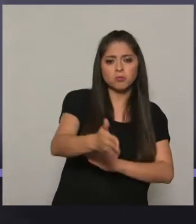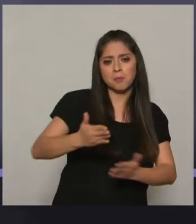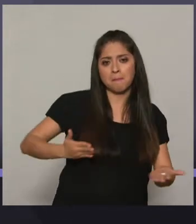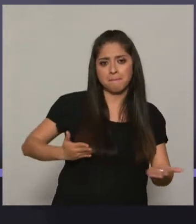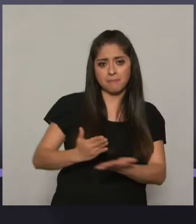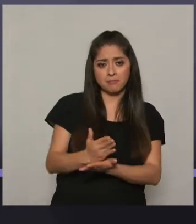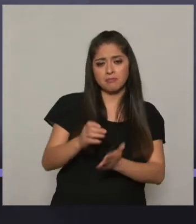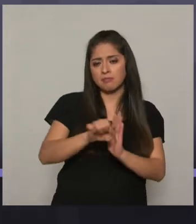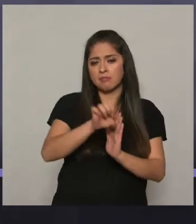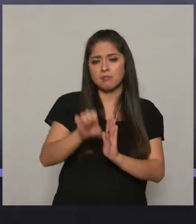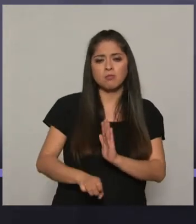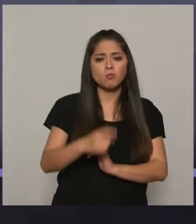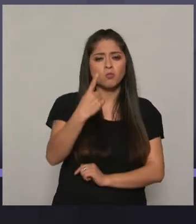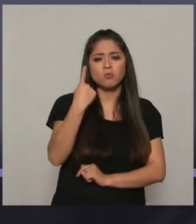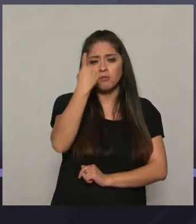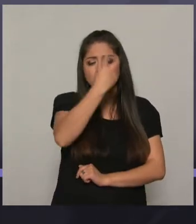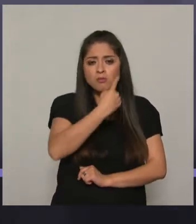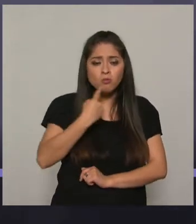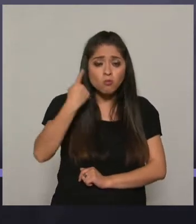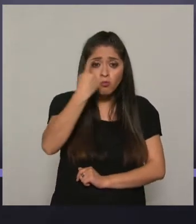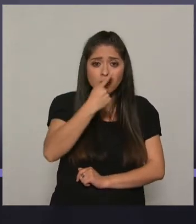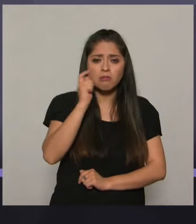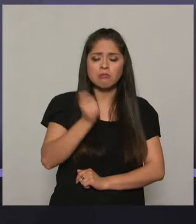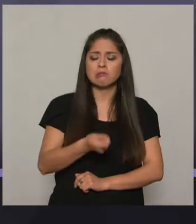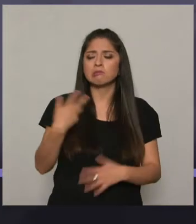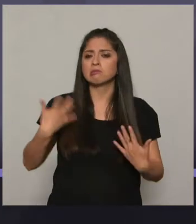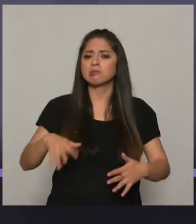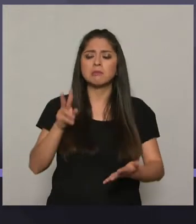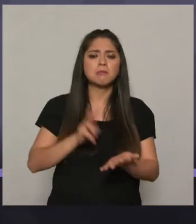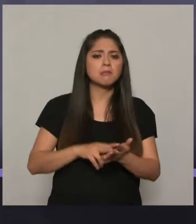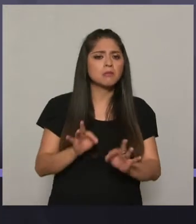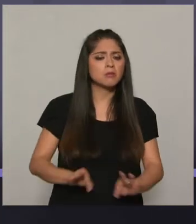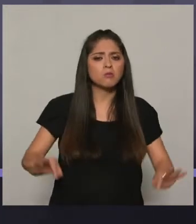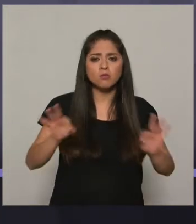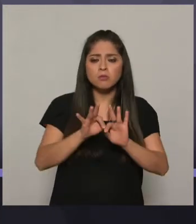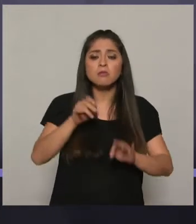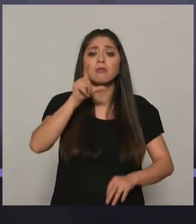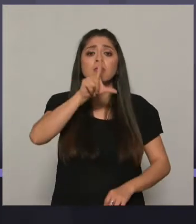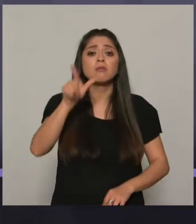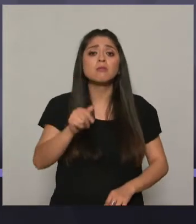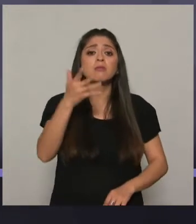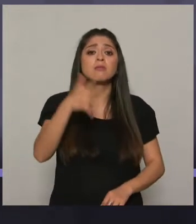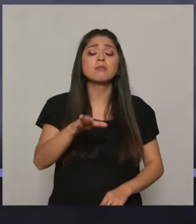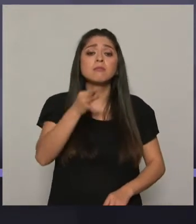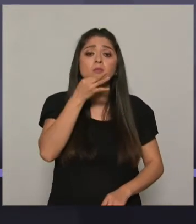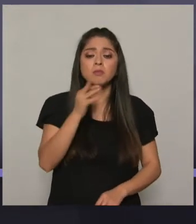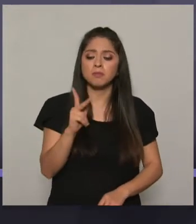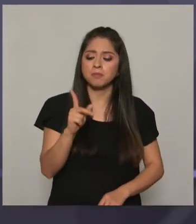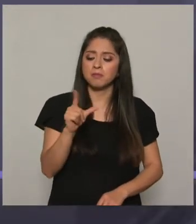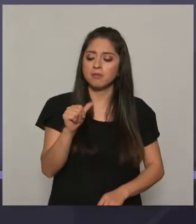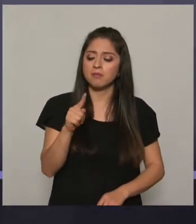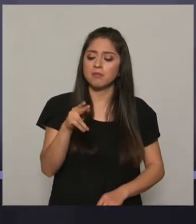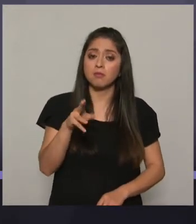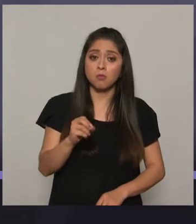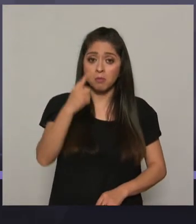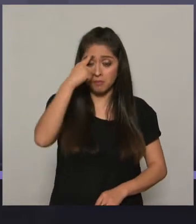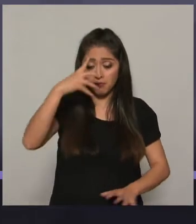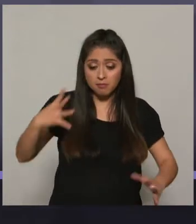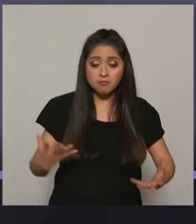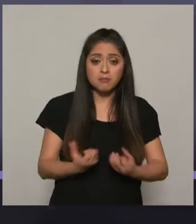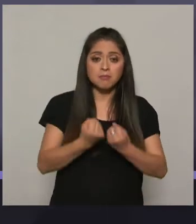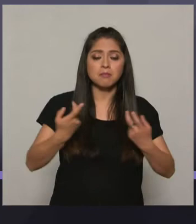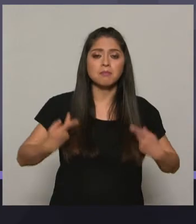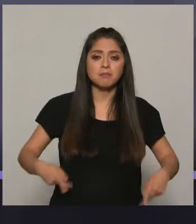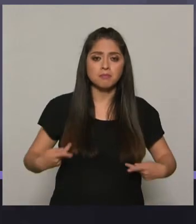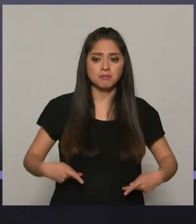es una hora de oro lo que nosotros vemos, y generalmente también se habla de los 10 minutos platino, que son los más importantes para salvaguardar la vida de estos